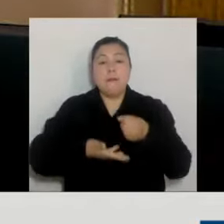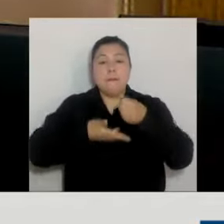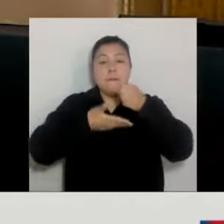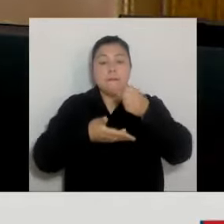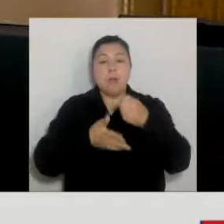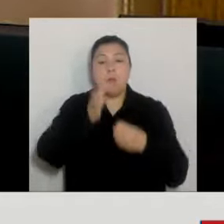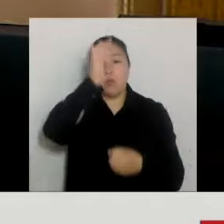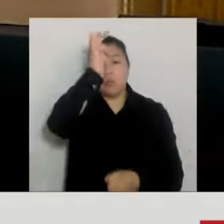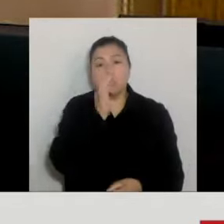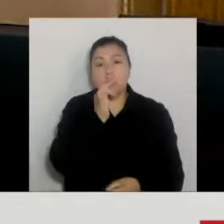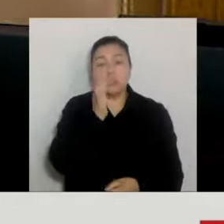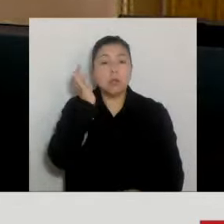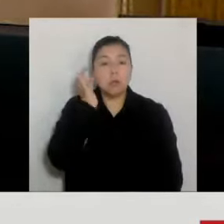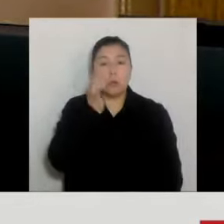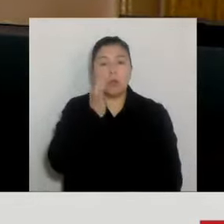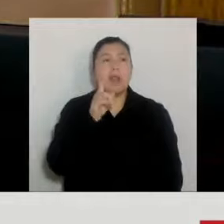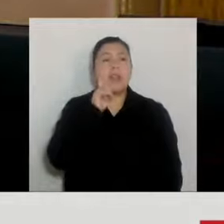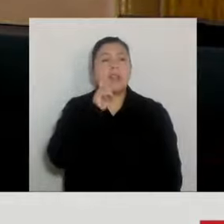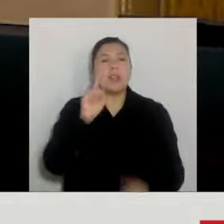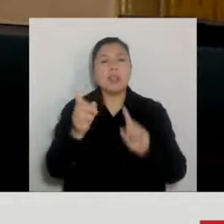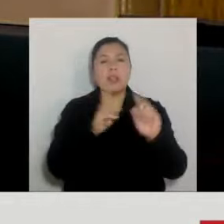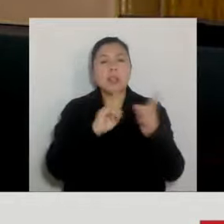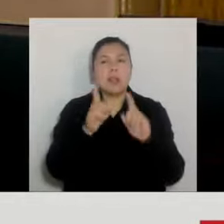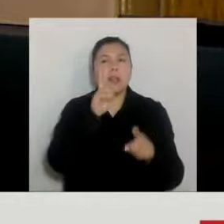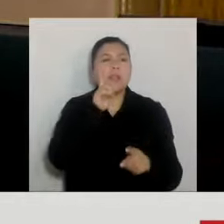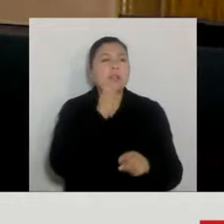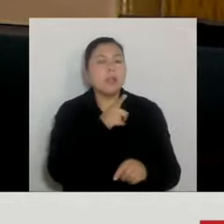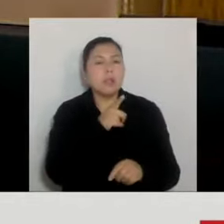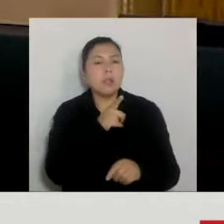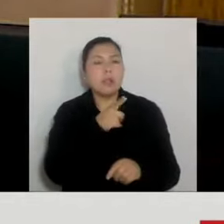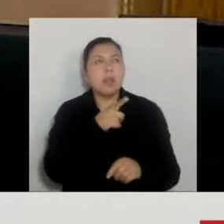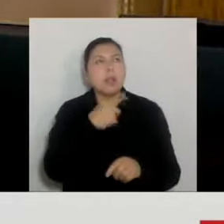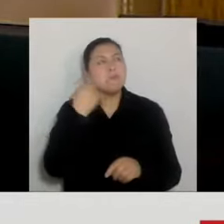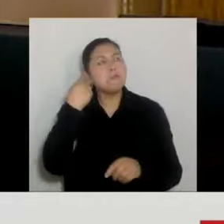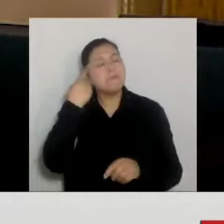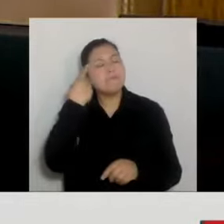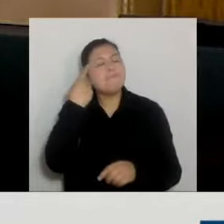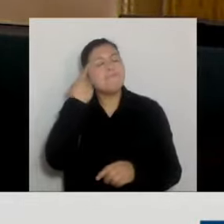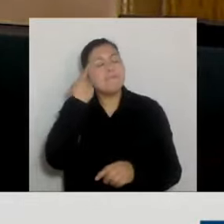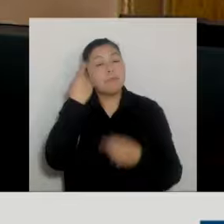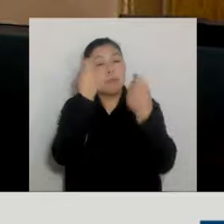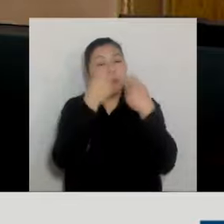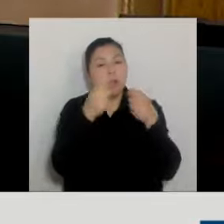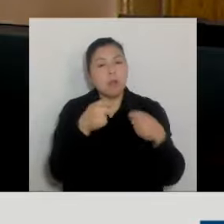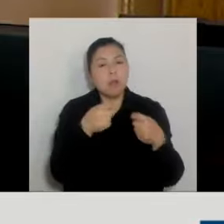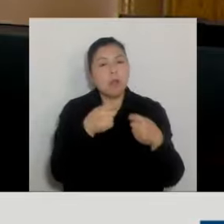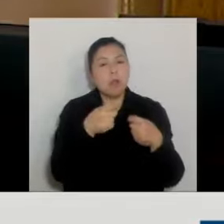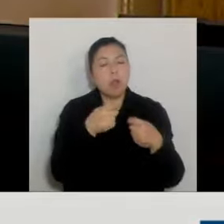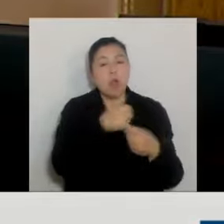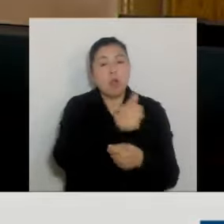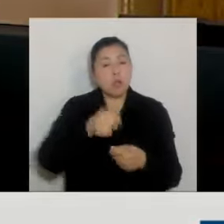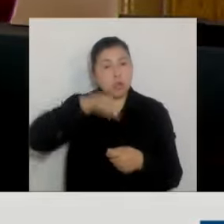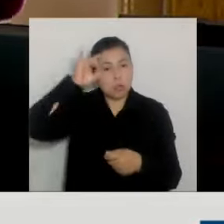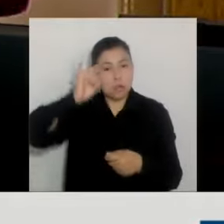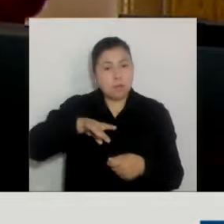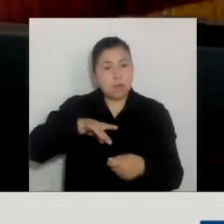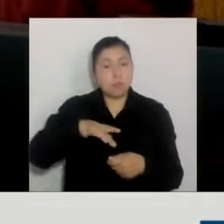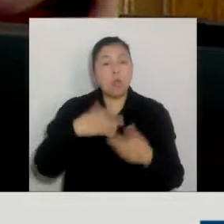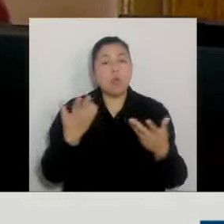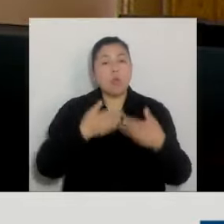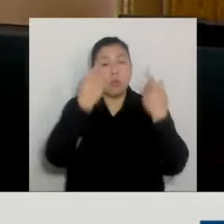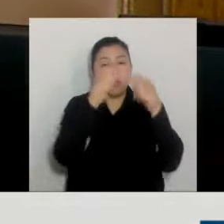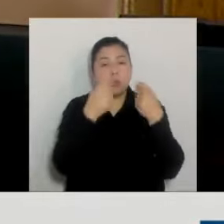funcionarios quién está coordinando aquello entonces uno dice mire esto es para evaluar todos sabemos cómo se han evaluado los